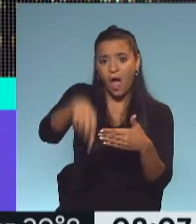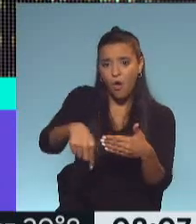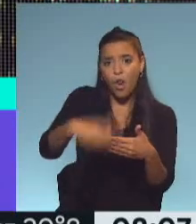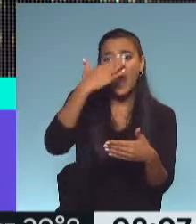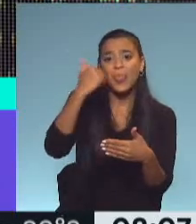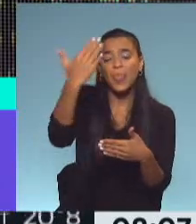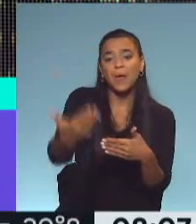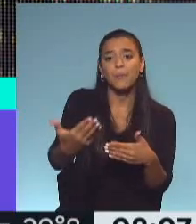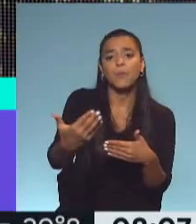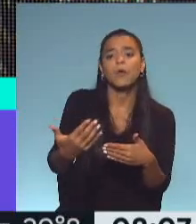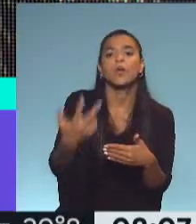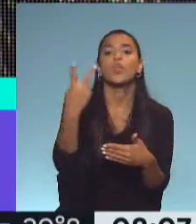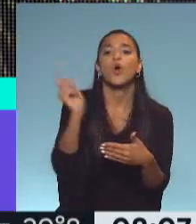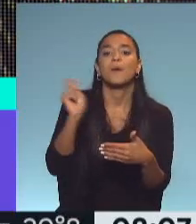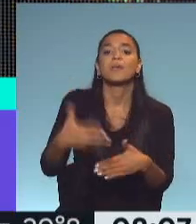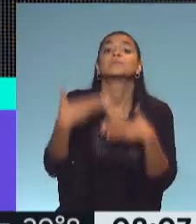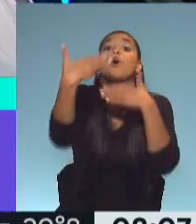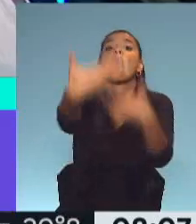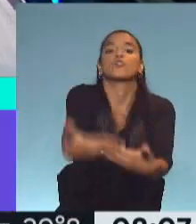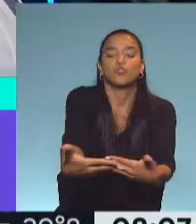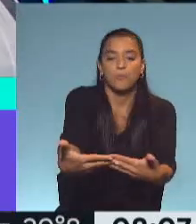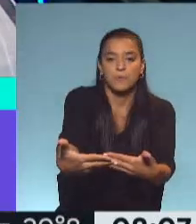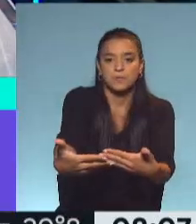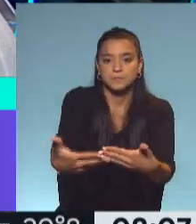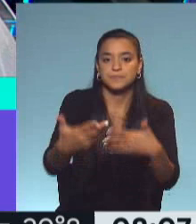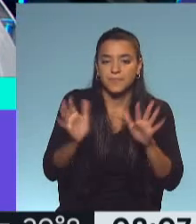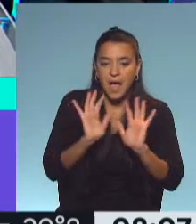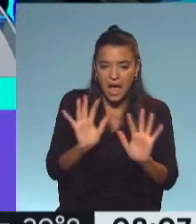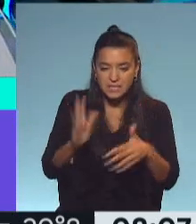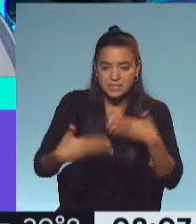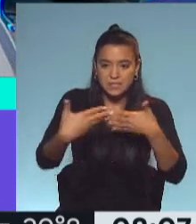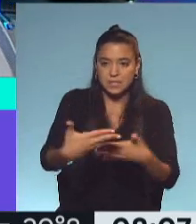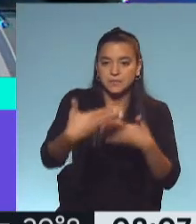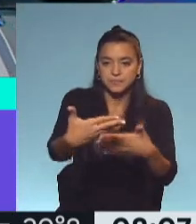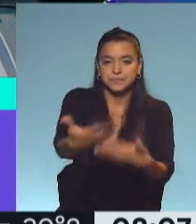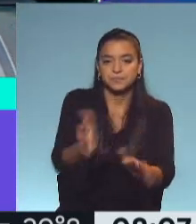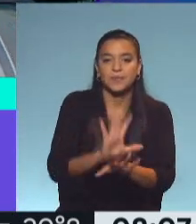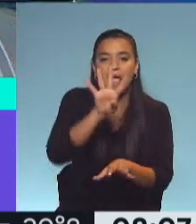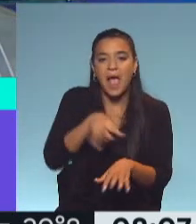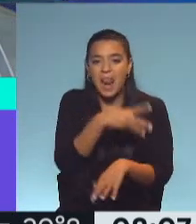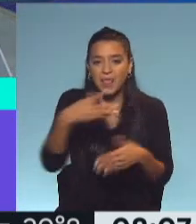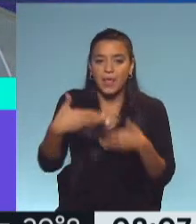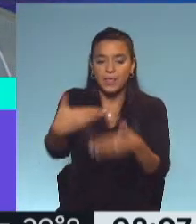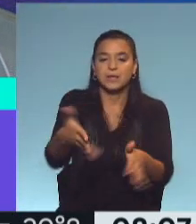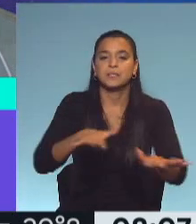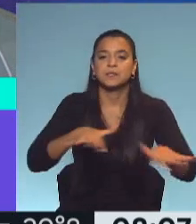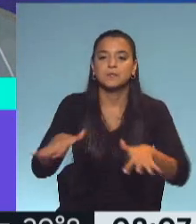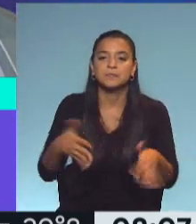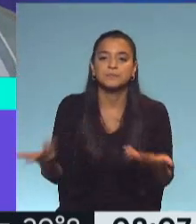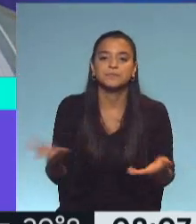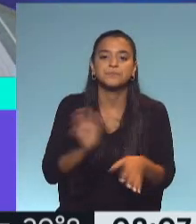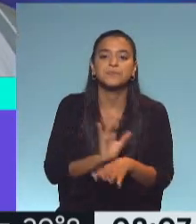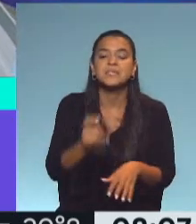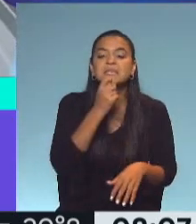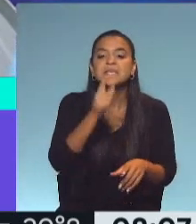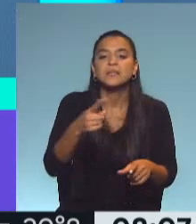después dentro de 2 meses te la corro otro mes, y así ir avanzando el calendario a una situación donde la verdad se que